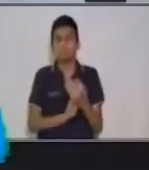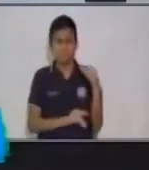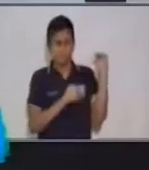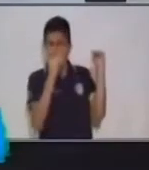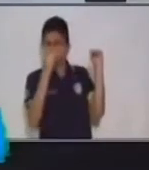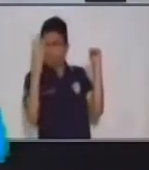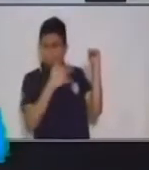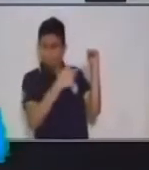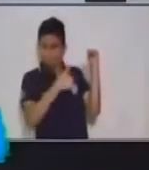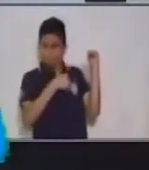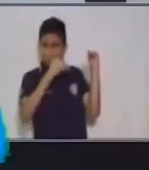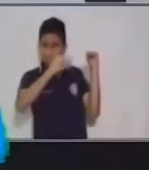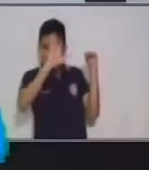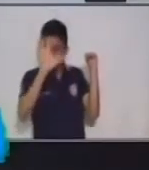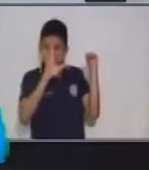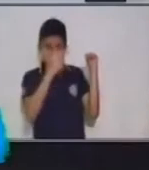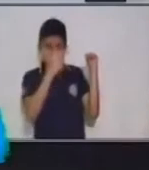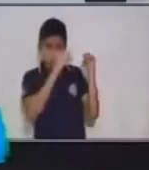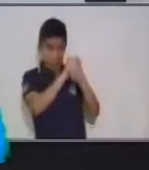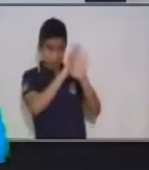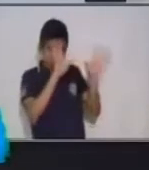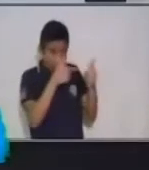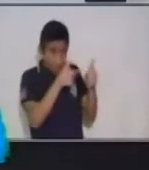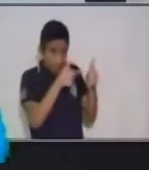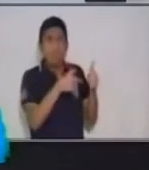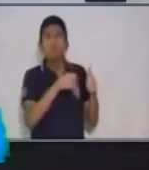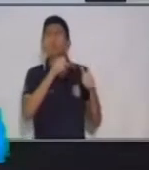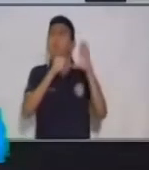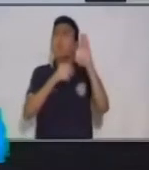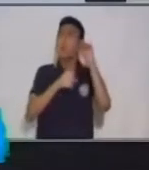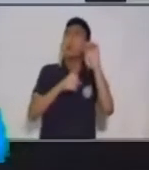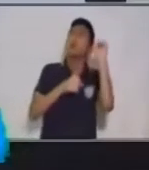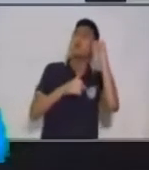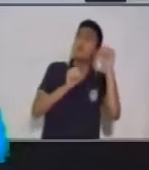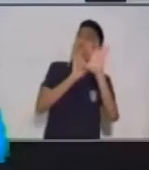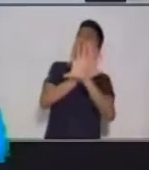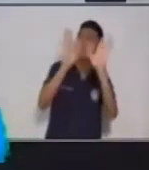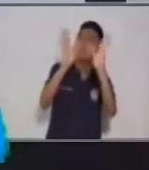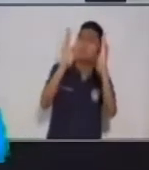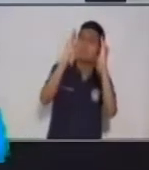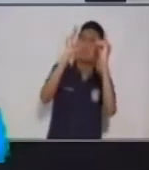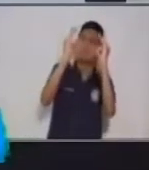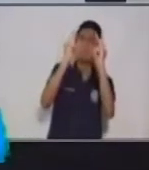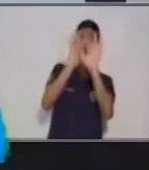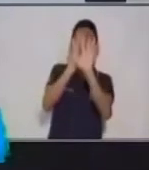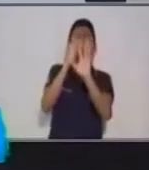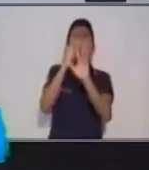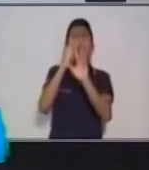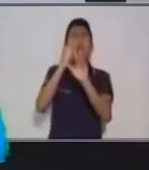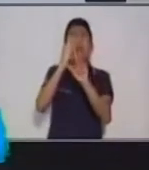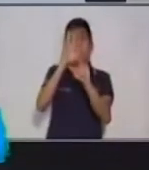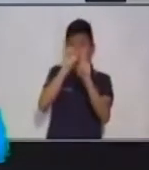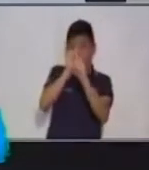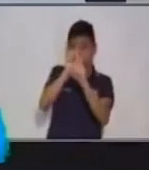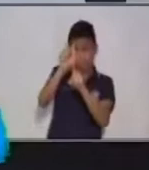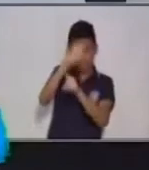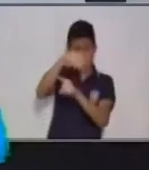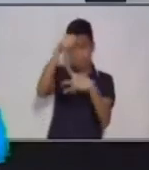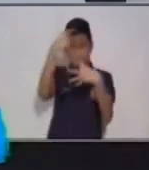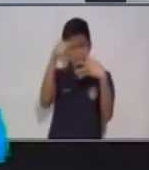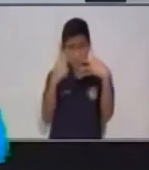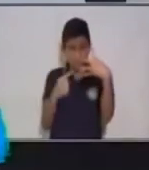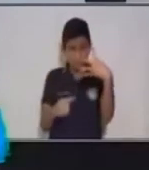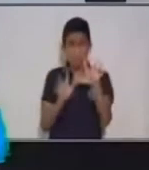muy inteligente! ¿Prestaste mucha atención? ¡Oh, sí! Yo presté mucha atención y me di cuenta de